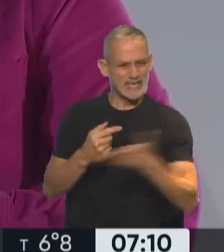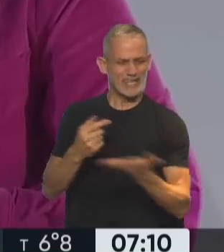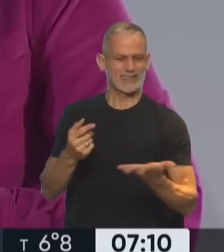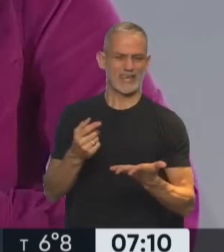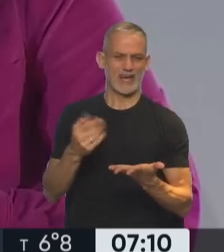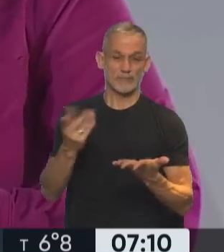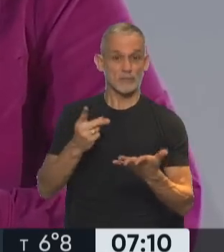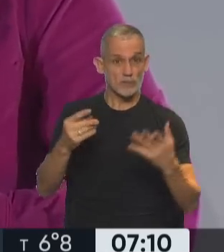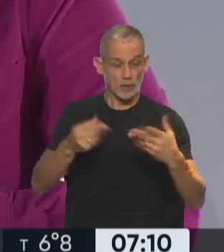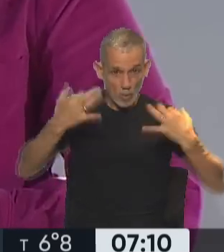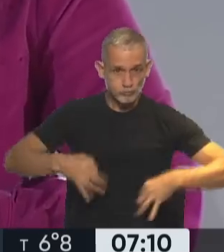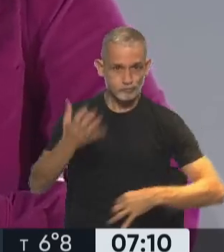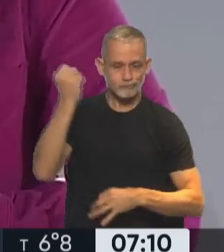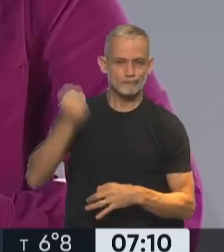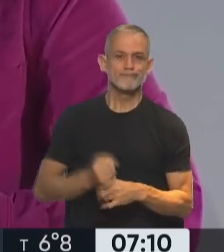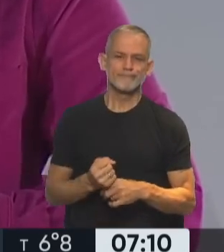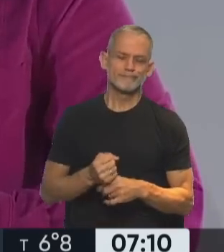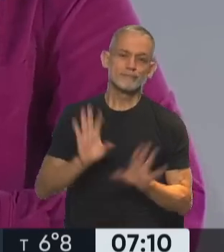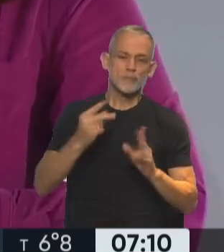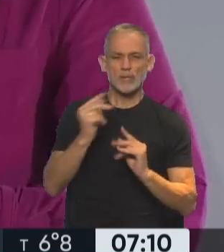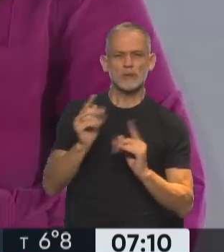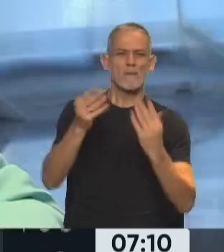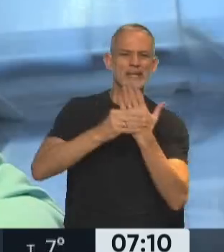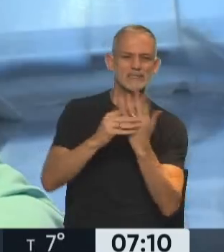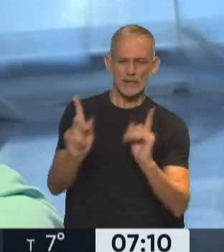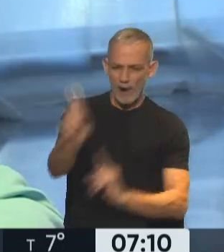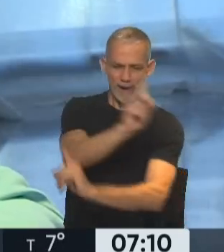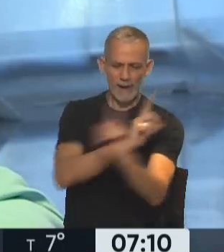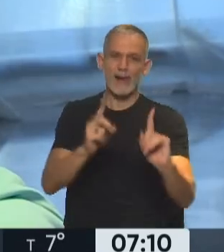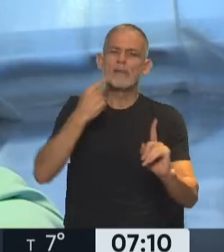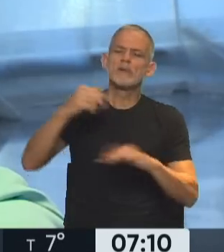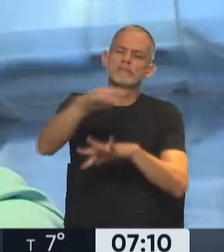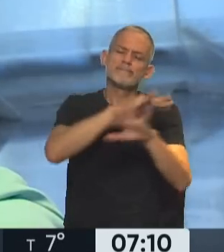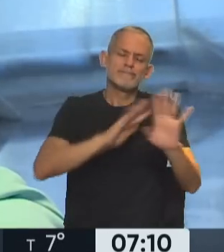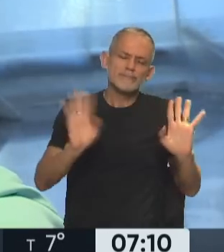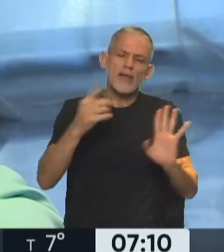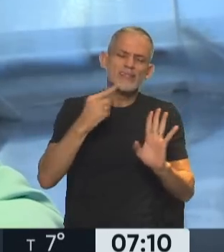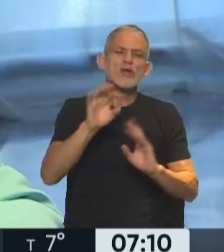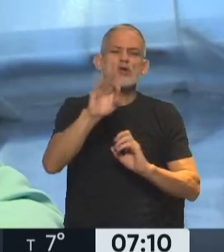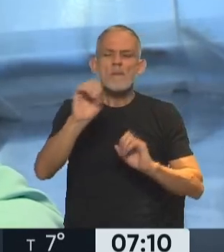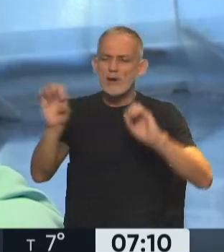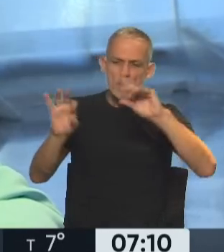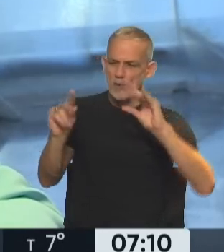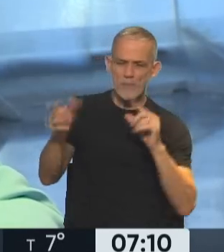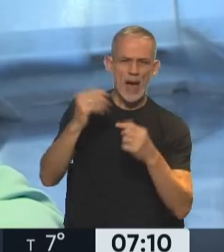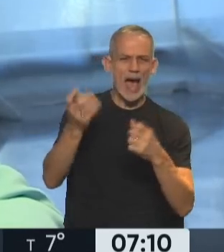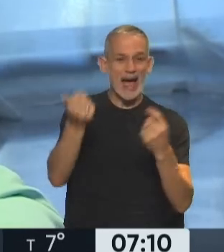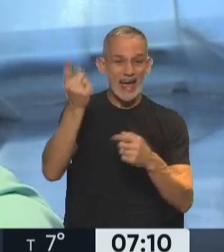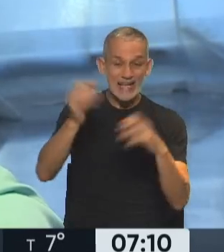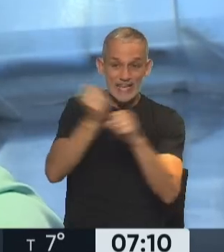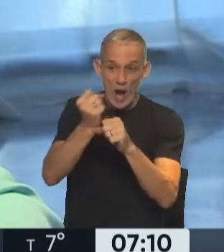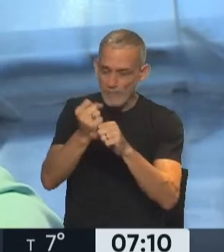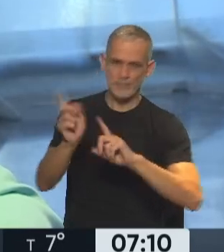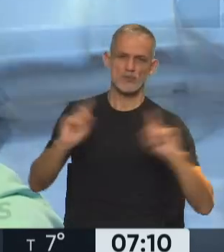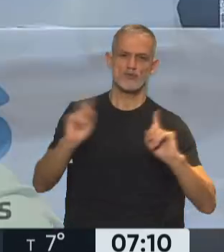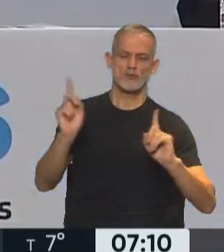diálogo que se concretó. Sí, bueno, se habló de enroques dentro de los ministerios, se habló también, se dieron algunos nombres que casi estaban prácticamente confirmados